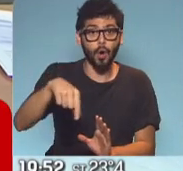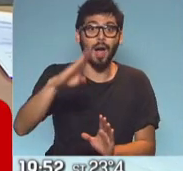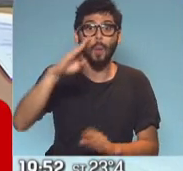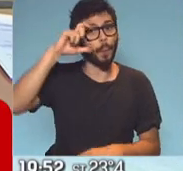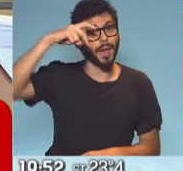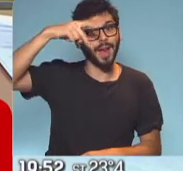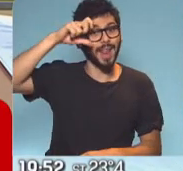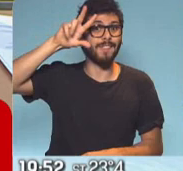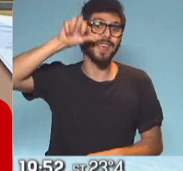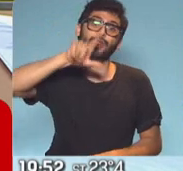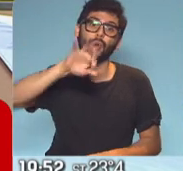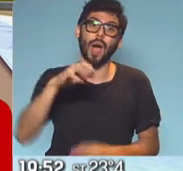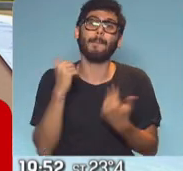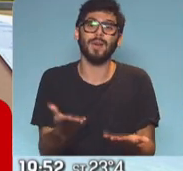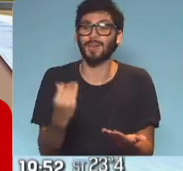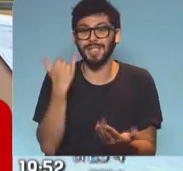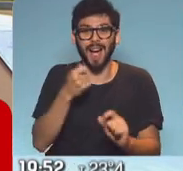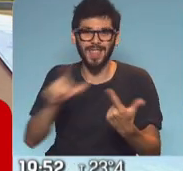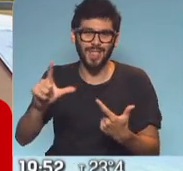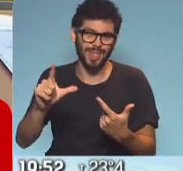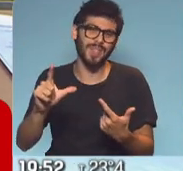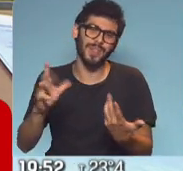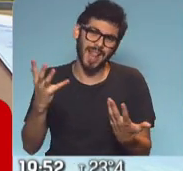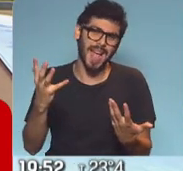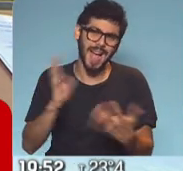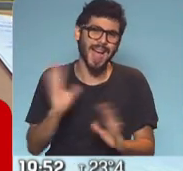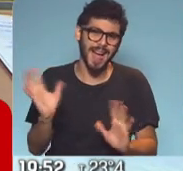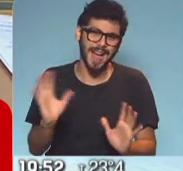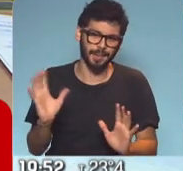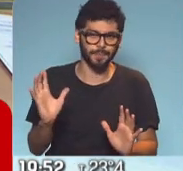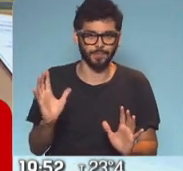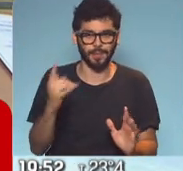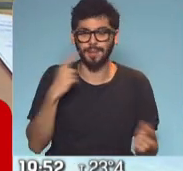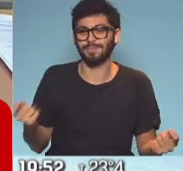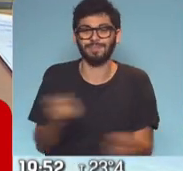Benevento. ¿Por qué? Porque ya tiene vendido la... Claro. Ya lo tiene. Hablado ya lo tiene. En el cambio de manos a